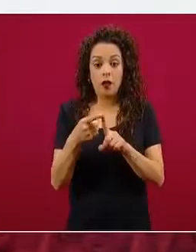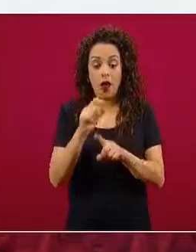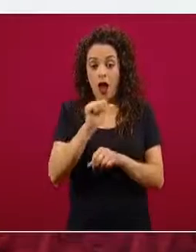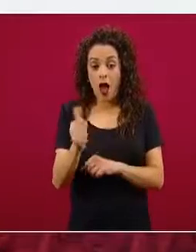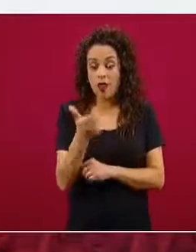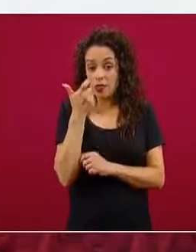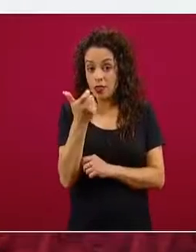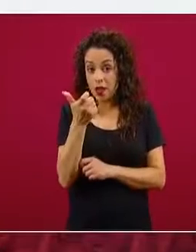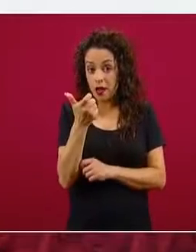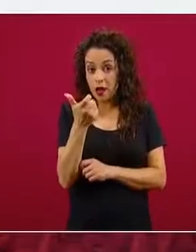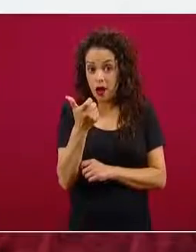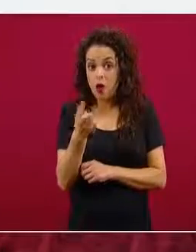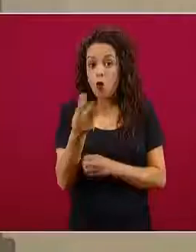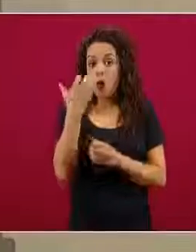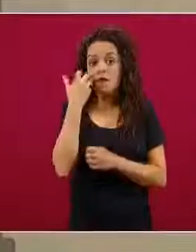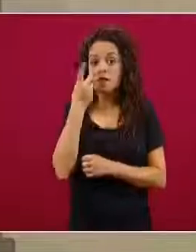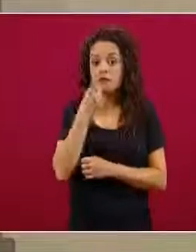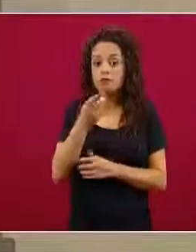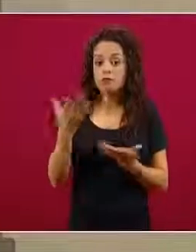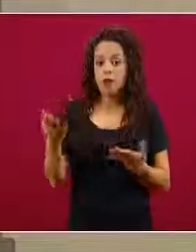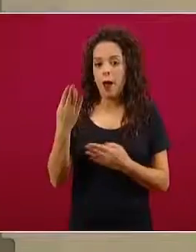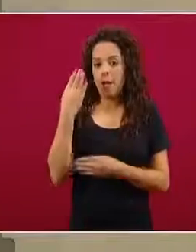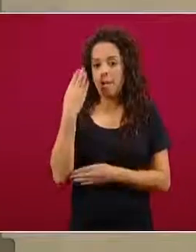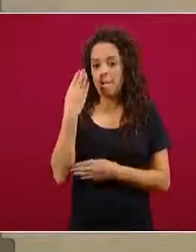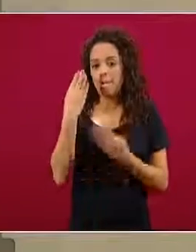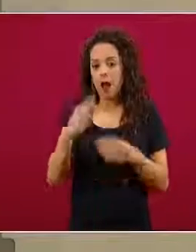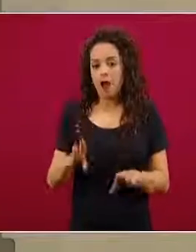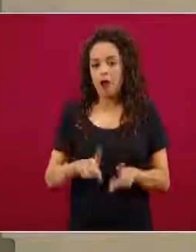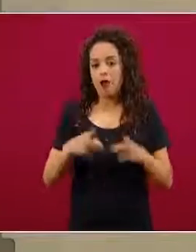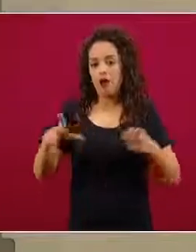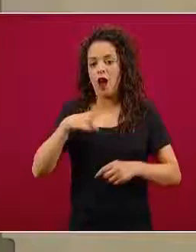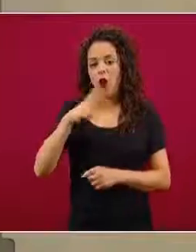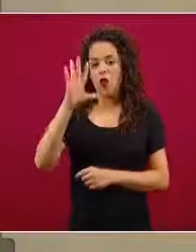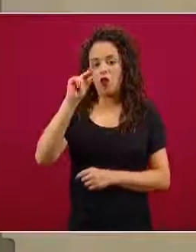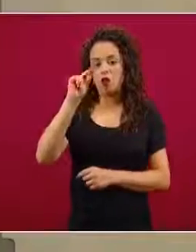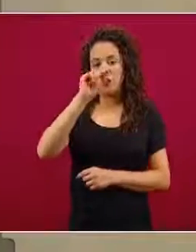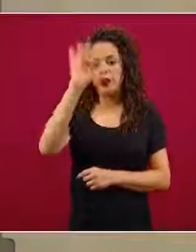de recursos, lógicamente la banca de desarrollo pues tendría el